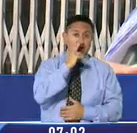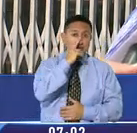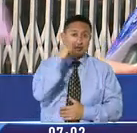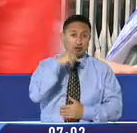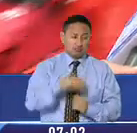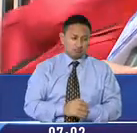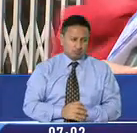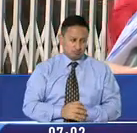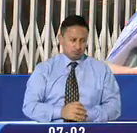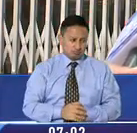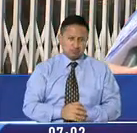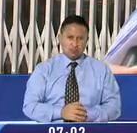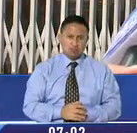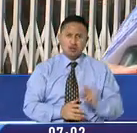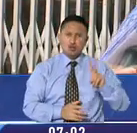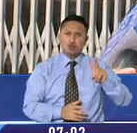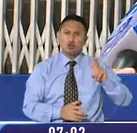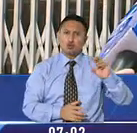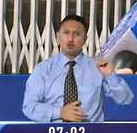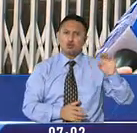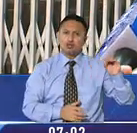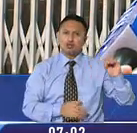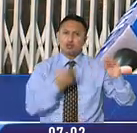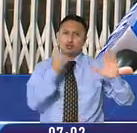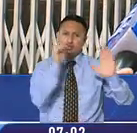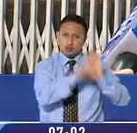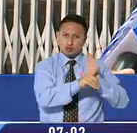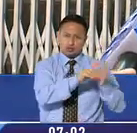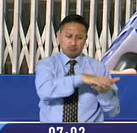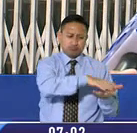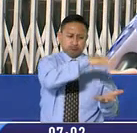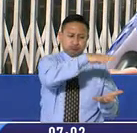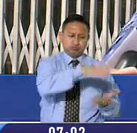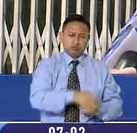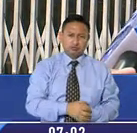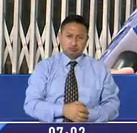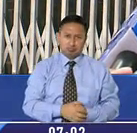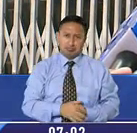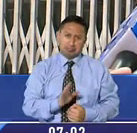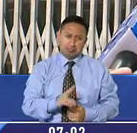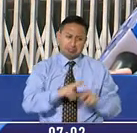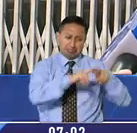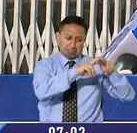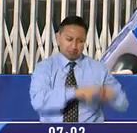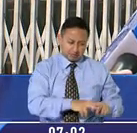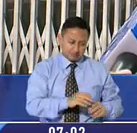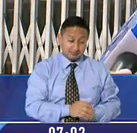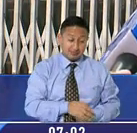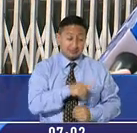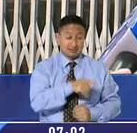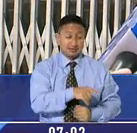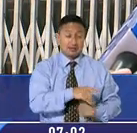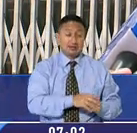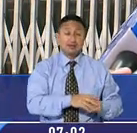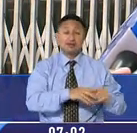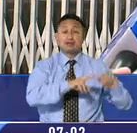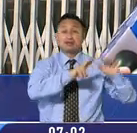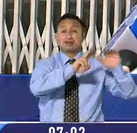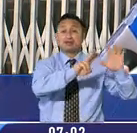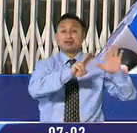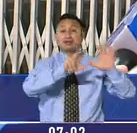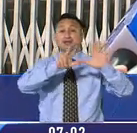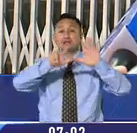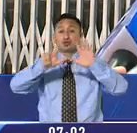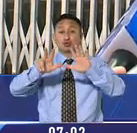más de 200 denuncias que estaban represadas. Y dentro de esa revisión, de 78 de esas 200 denuncias que